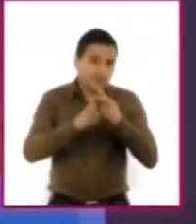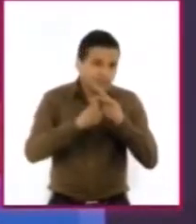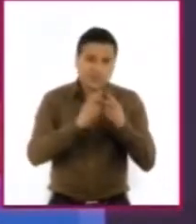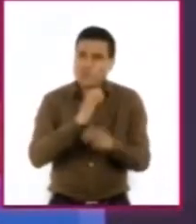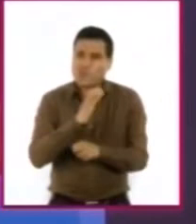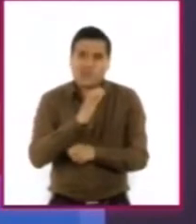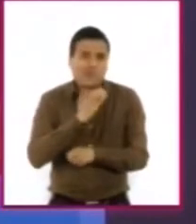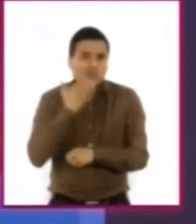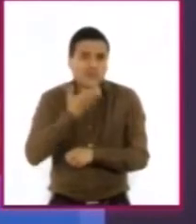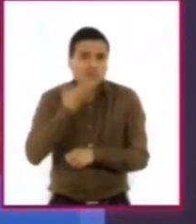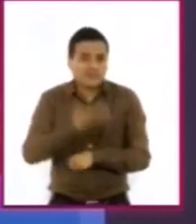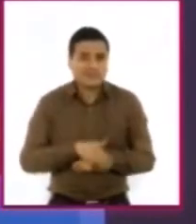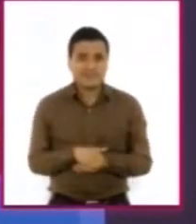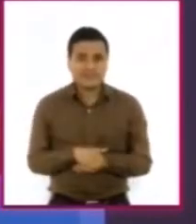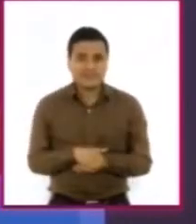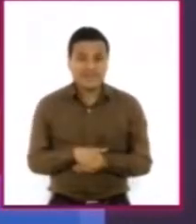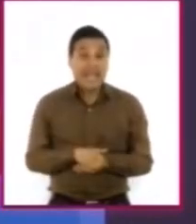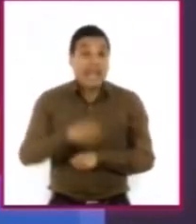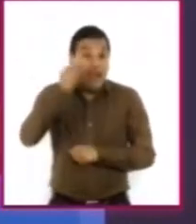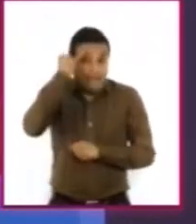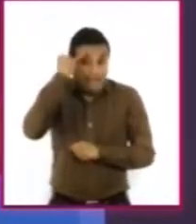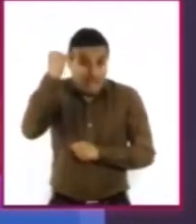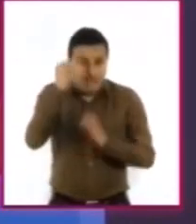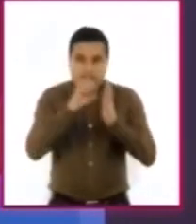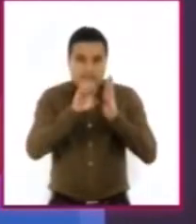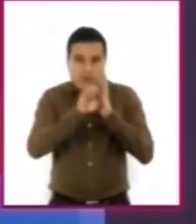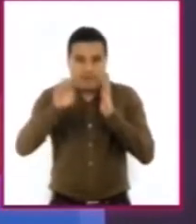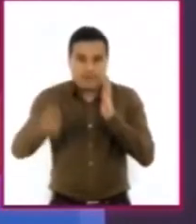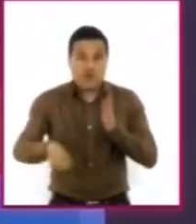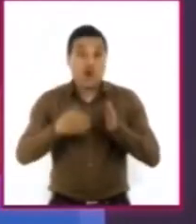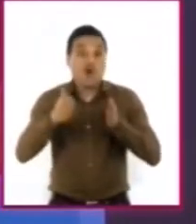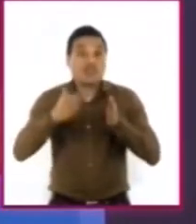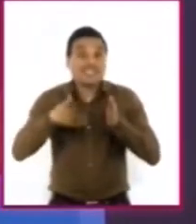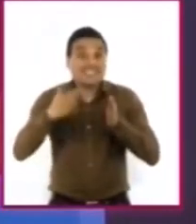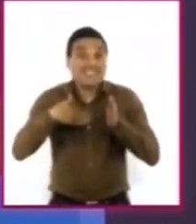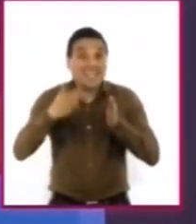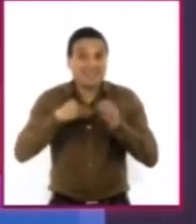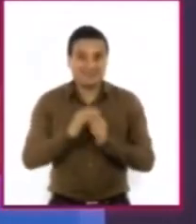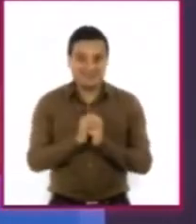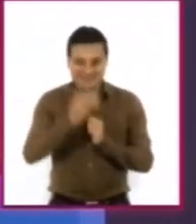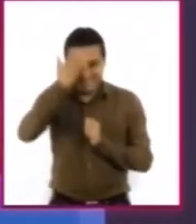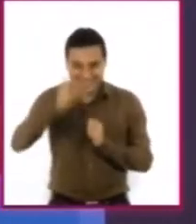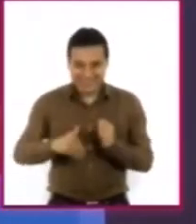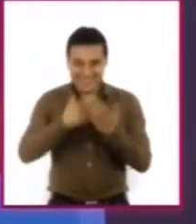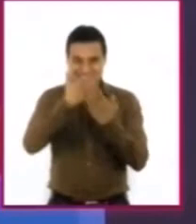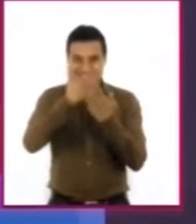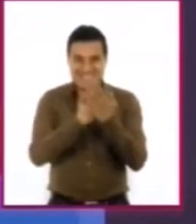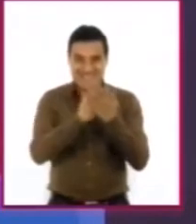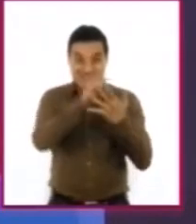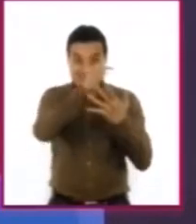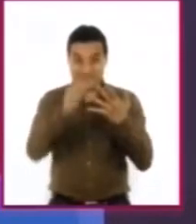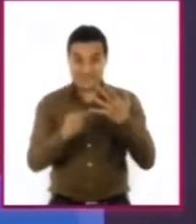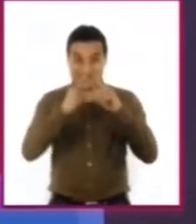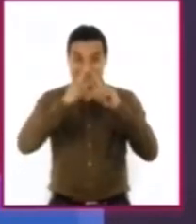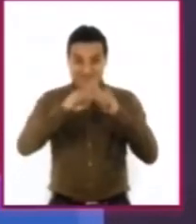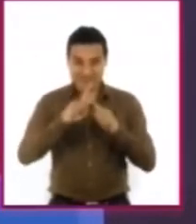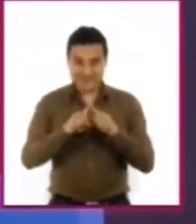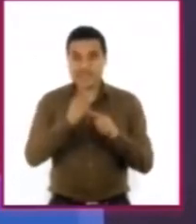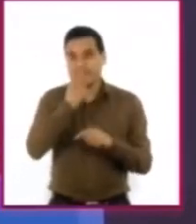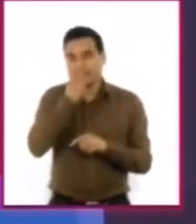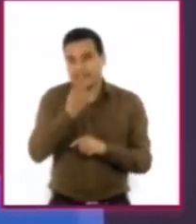continuamente. Imagina el caso de una receta de cocina. Es importante agregar los ingredientes en las cantidades